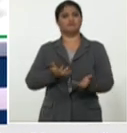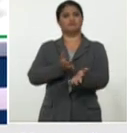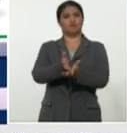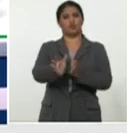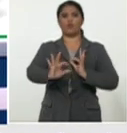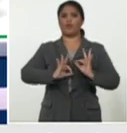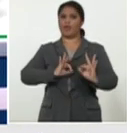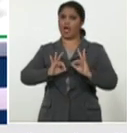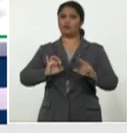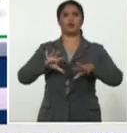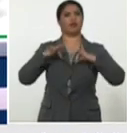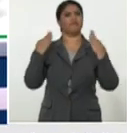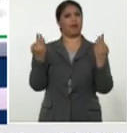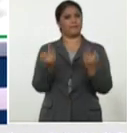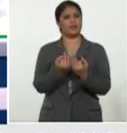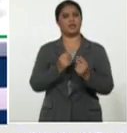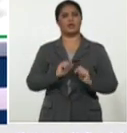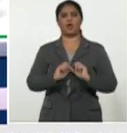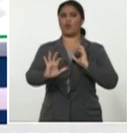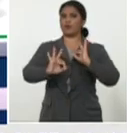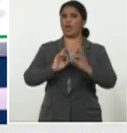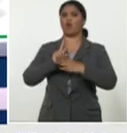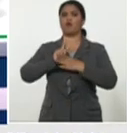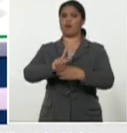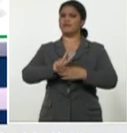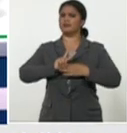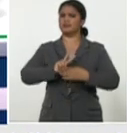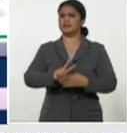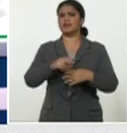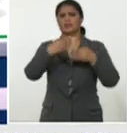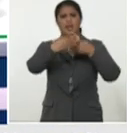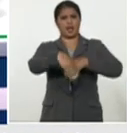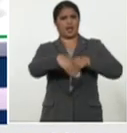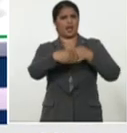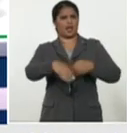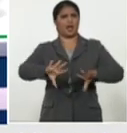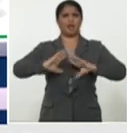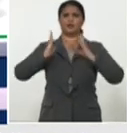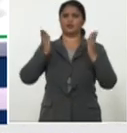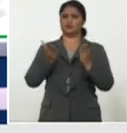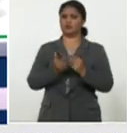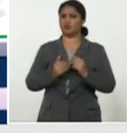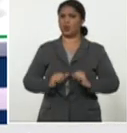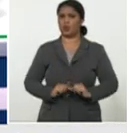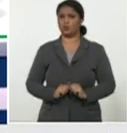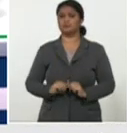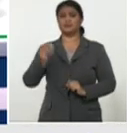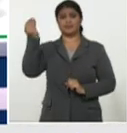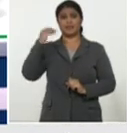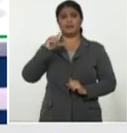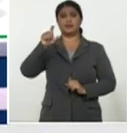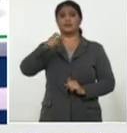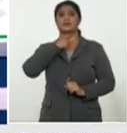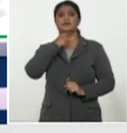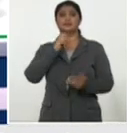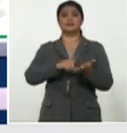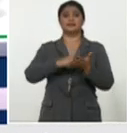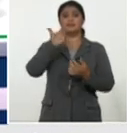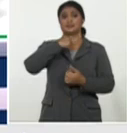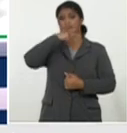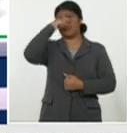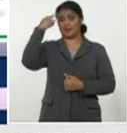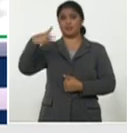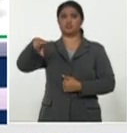altamente contagiosa y letal a partir también de la existencia de las nuevas cepas mutantes. Esta ha sido